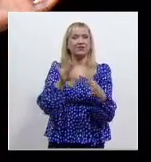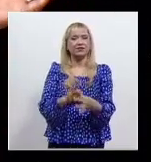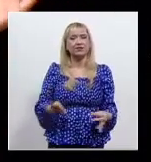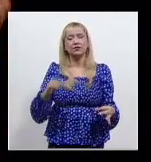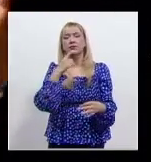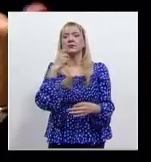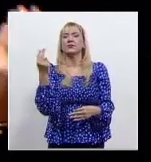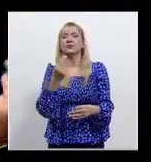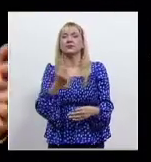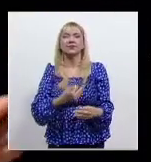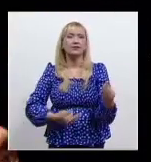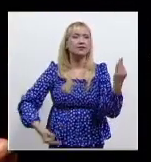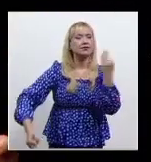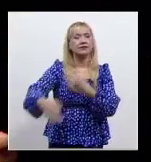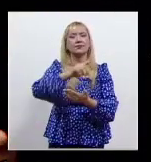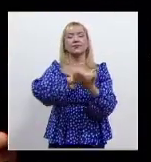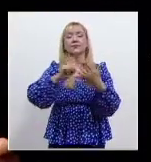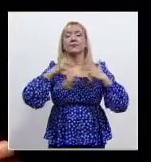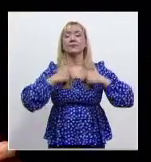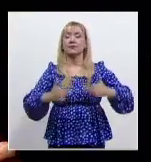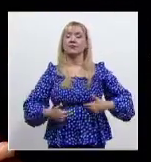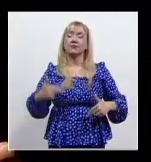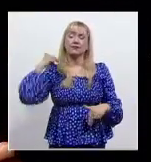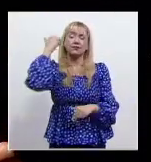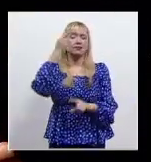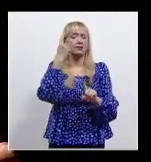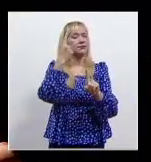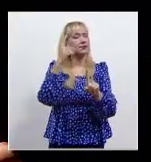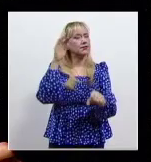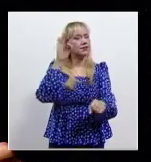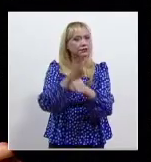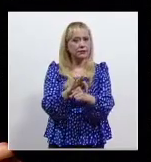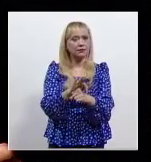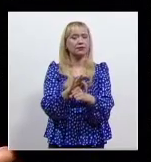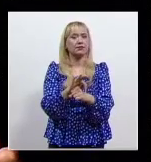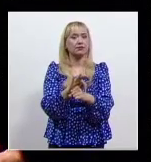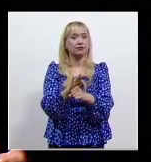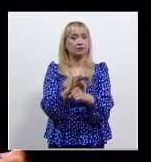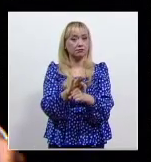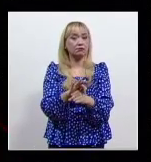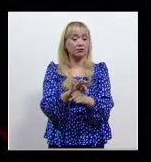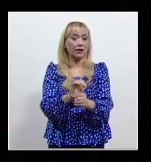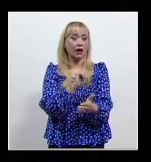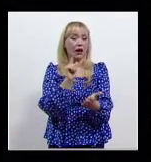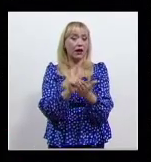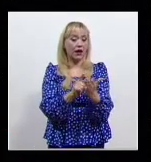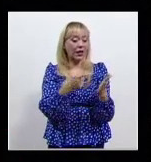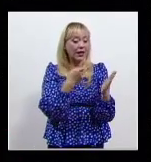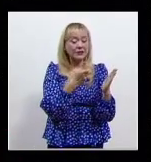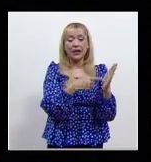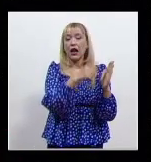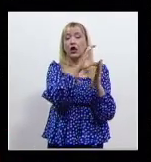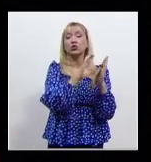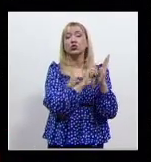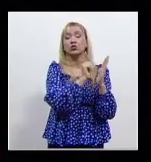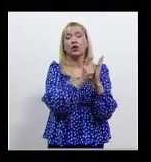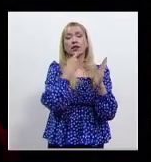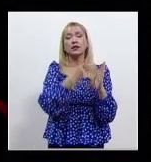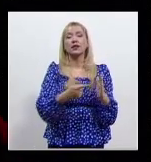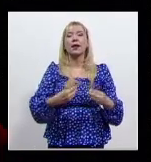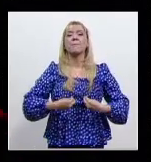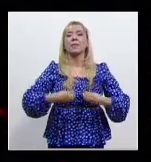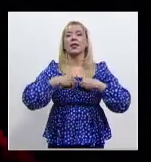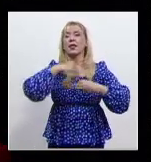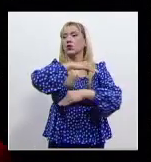plenitud social y los derechos humanos. Creo que la finalidad del derecho constitucional es justamente la armonía social.